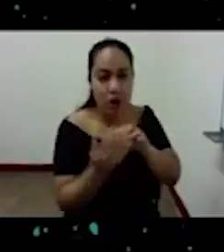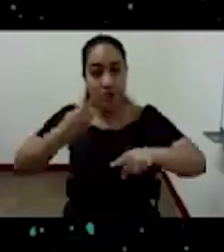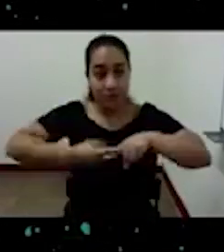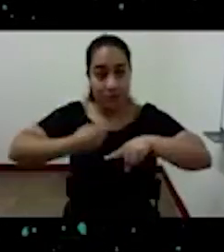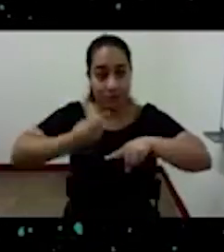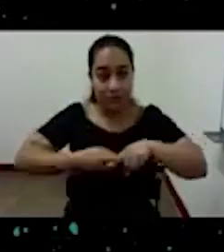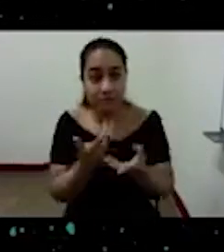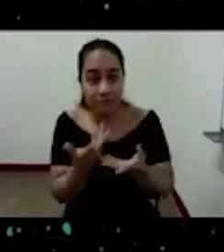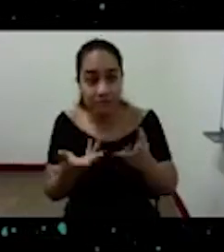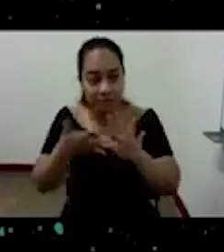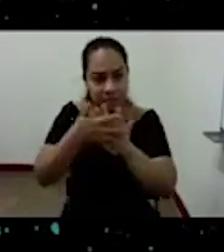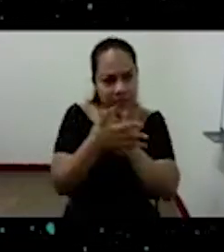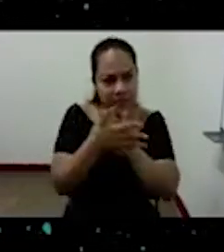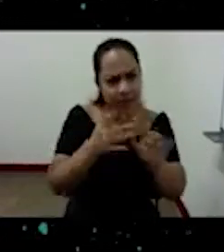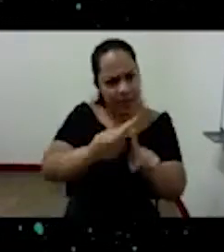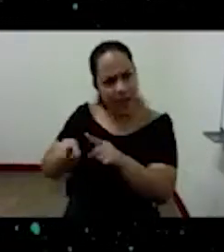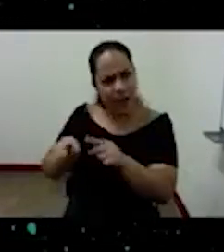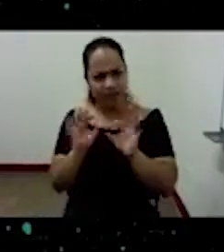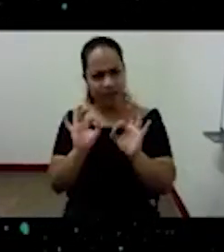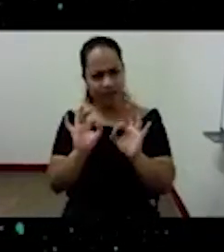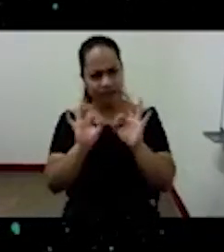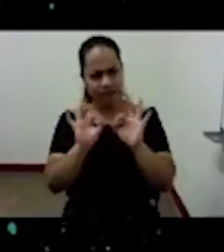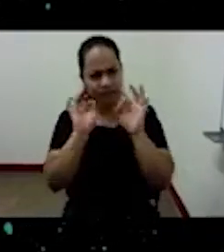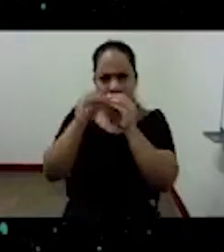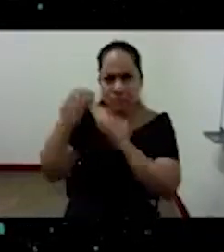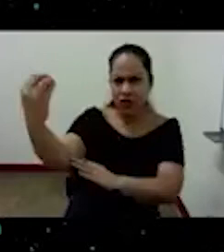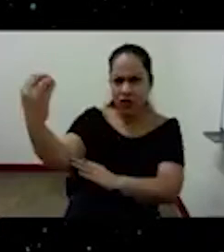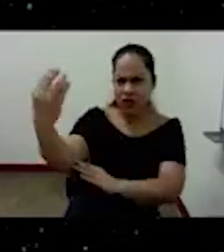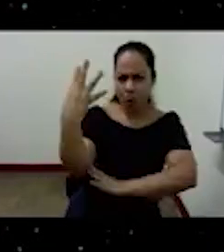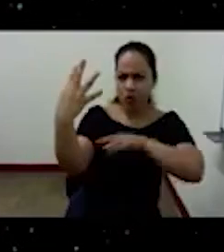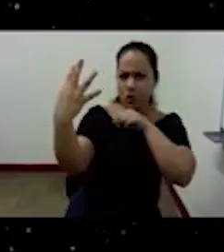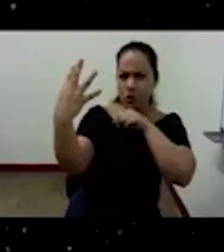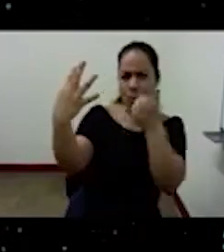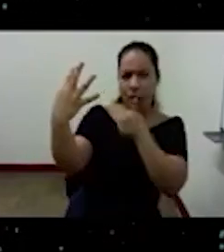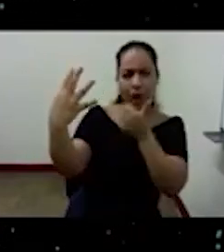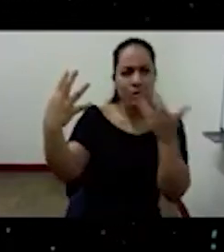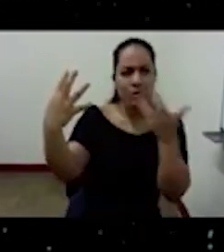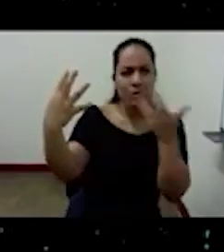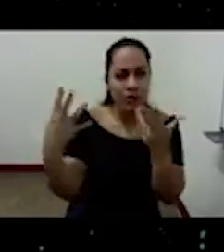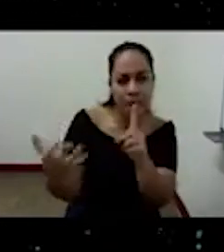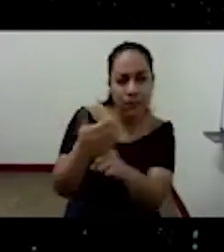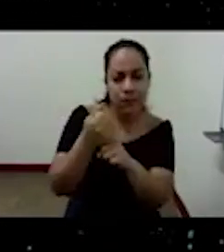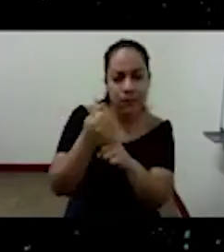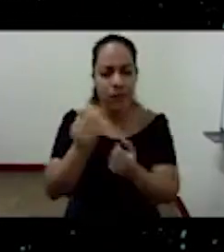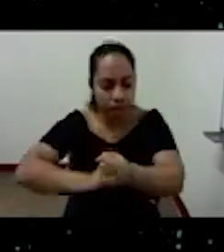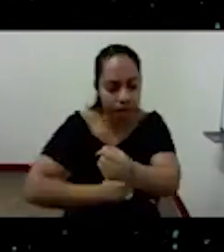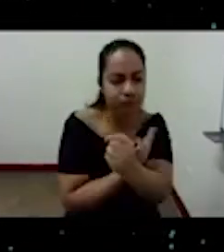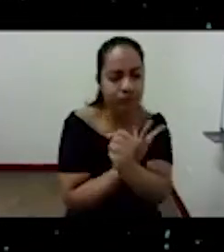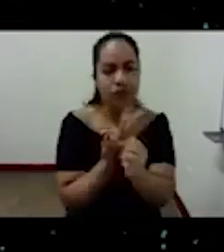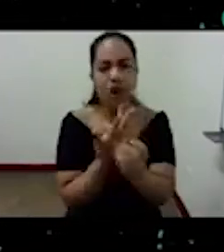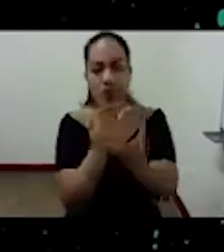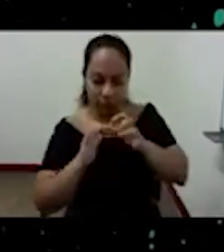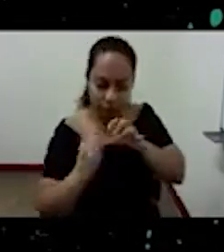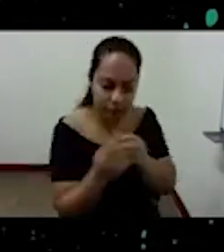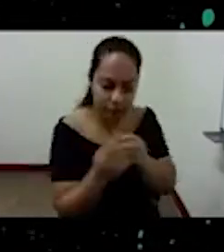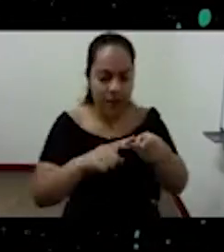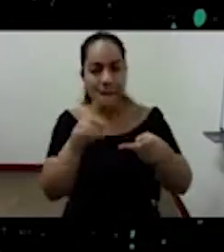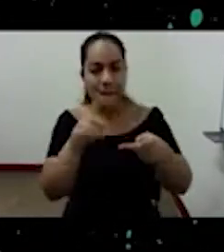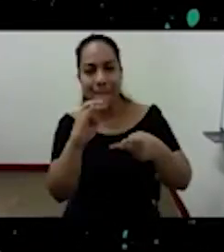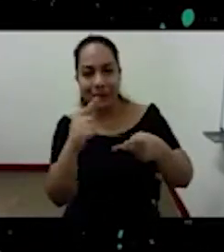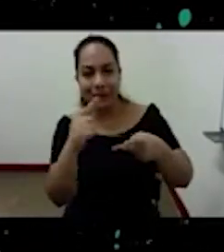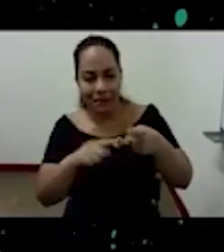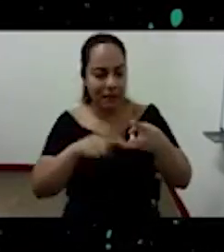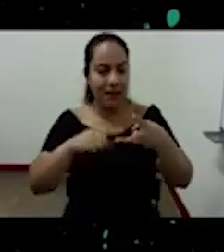piedra la hermosa figura del dios Sol, que encontramos en las obras de Policleto, Fidias, Praxíteles,